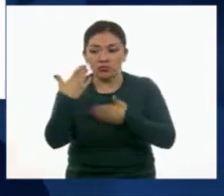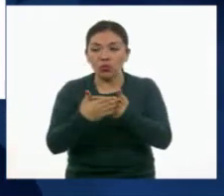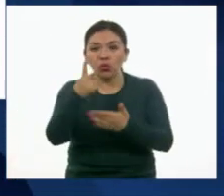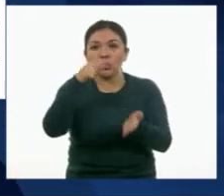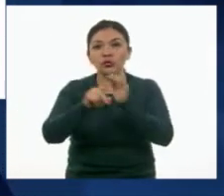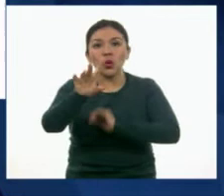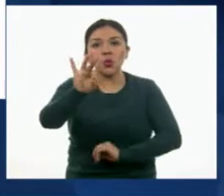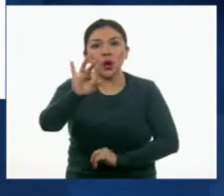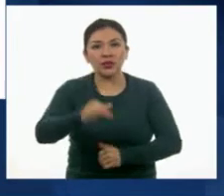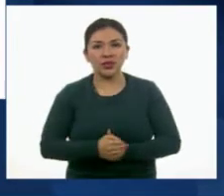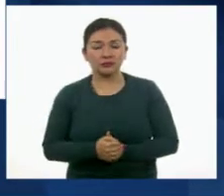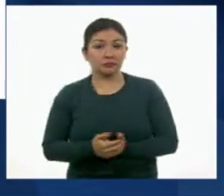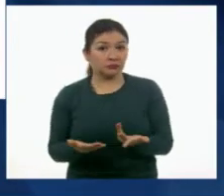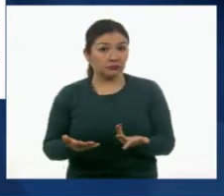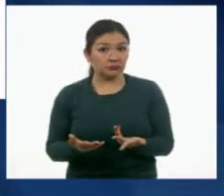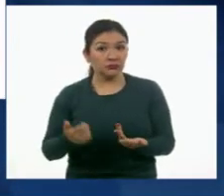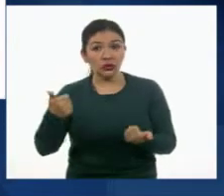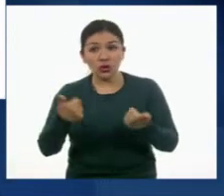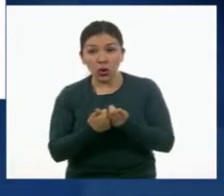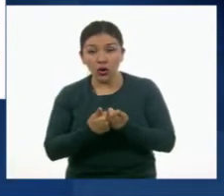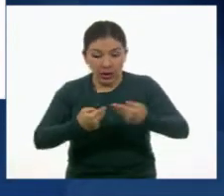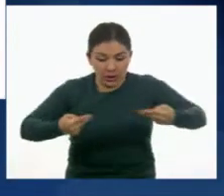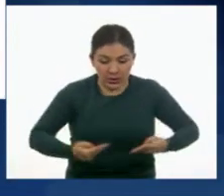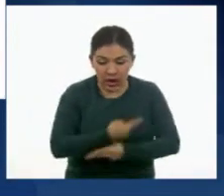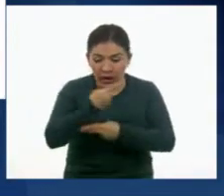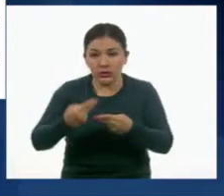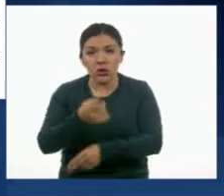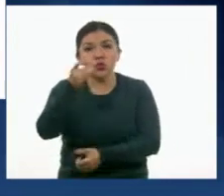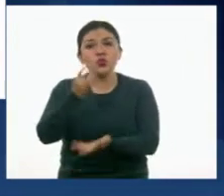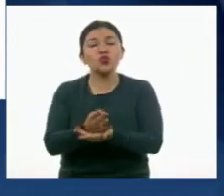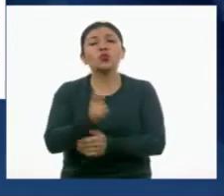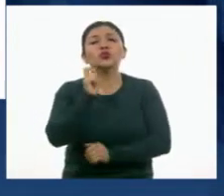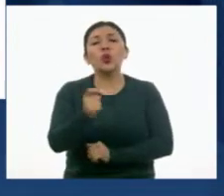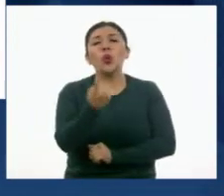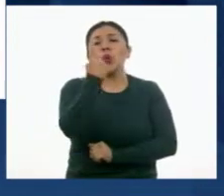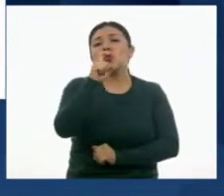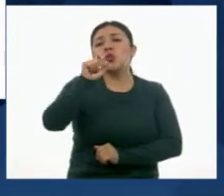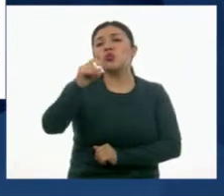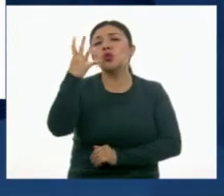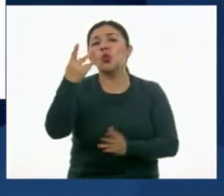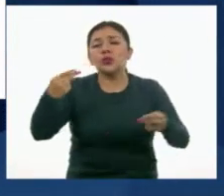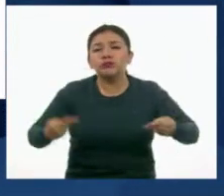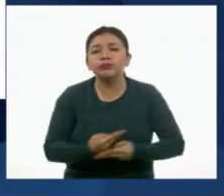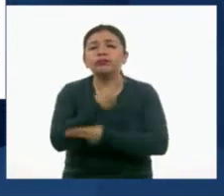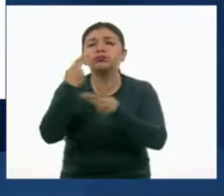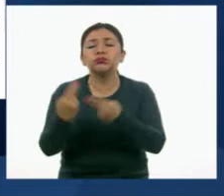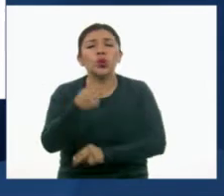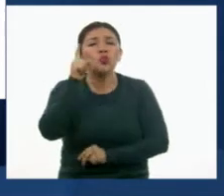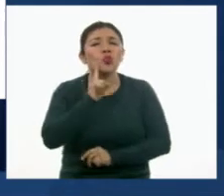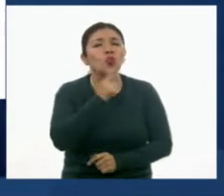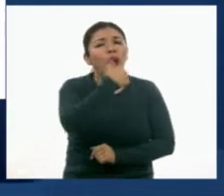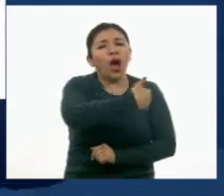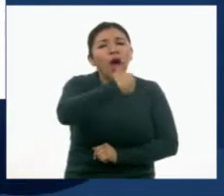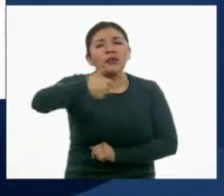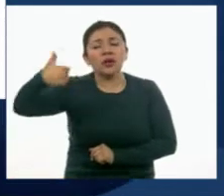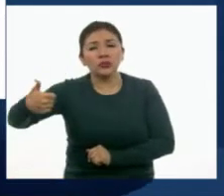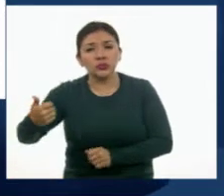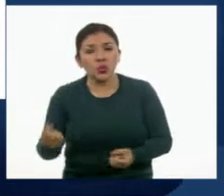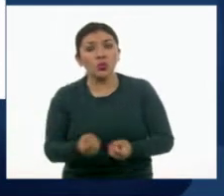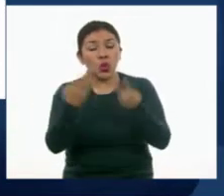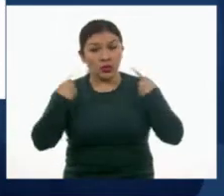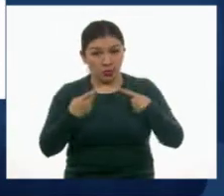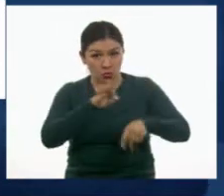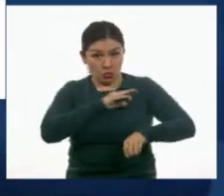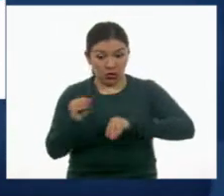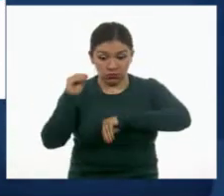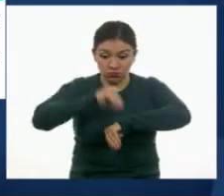2040. Con una tasa de fertilidad de solo 1.4 nacimientos por mujer, la cantidad de personas capaces